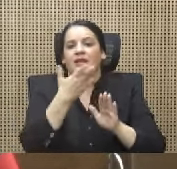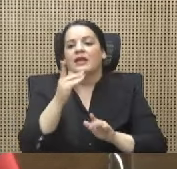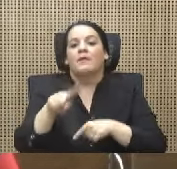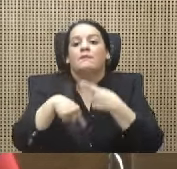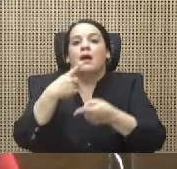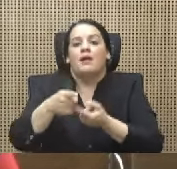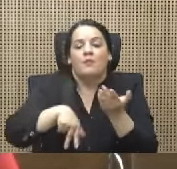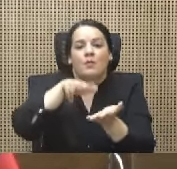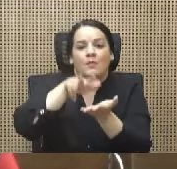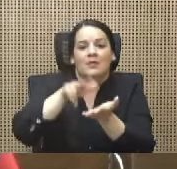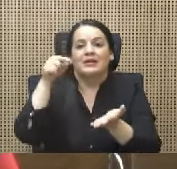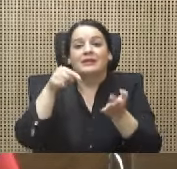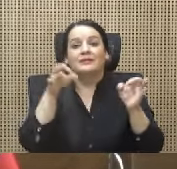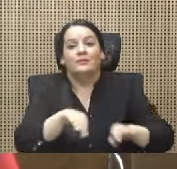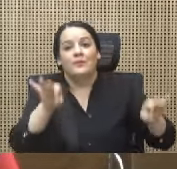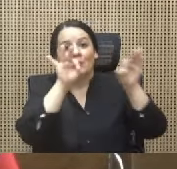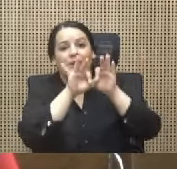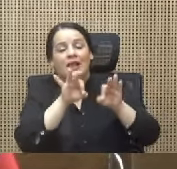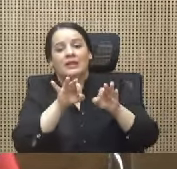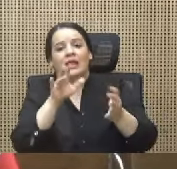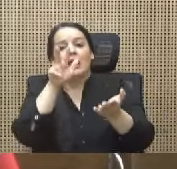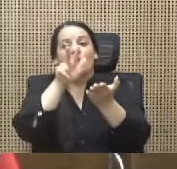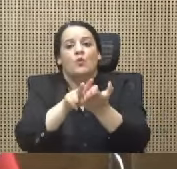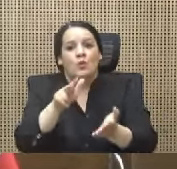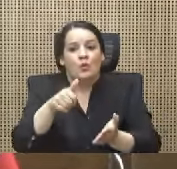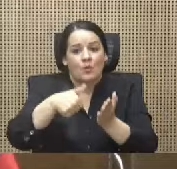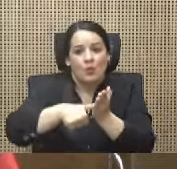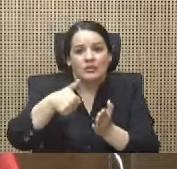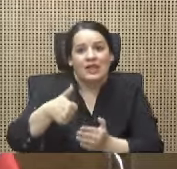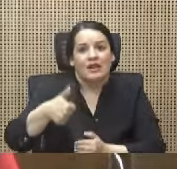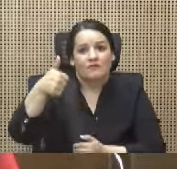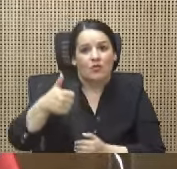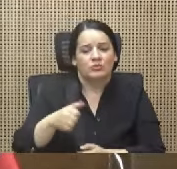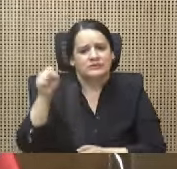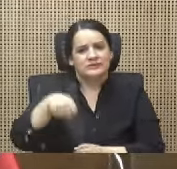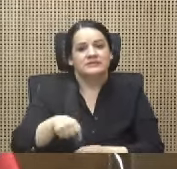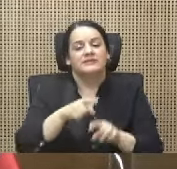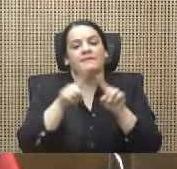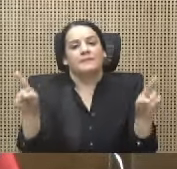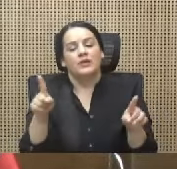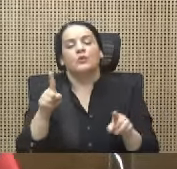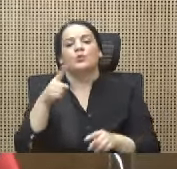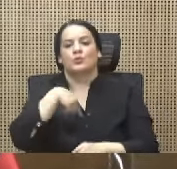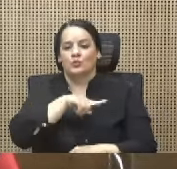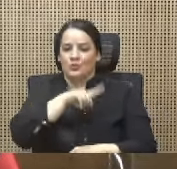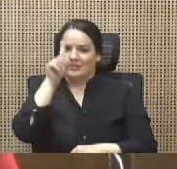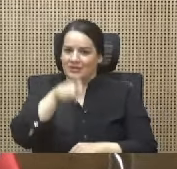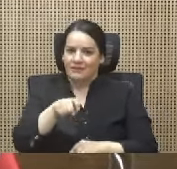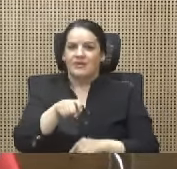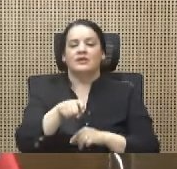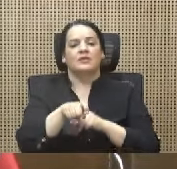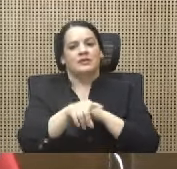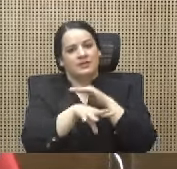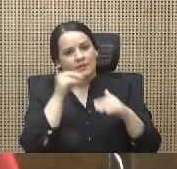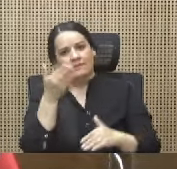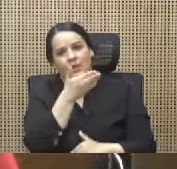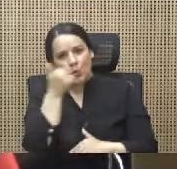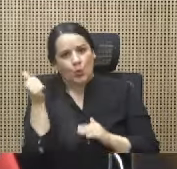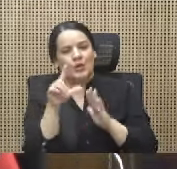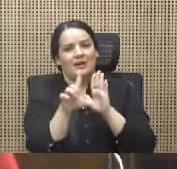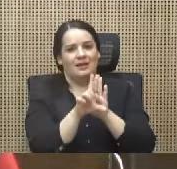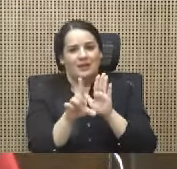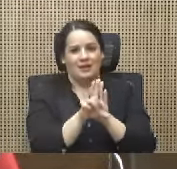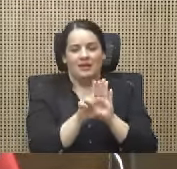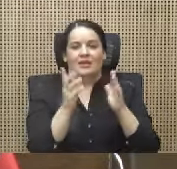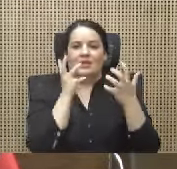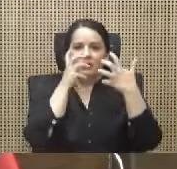que es importantísima, que vamos a votar a favor, sí, pero que también le tenemos que A ver, tenemos que sacar la mejor ley posible,